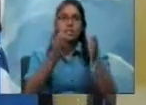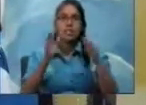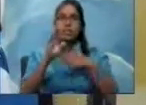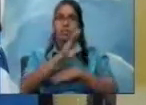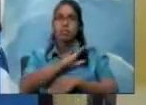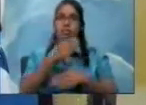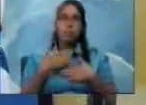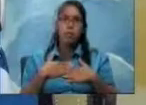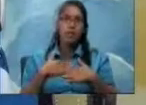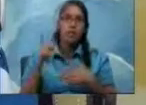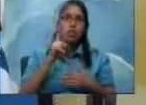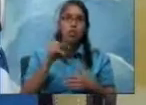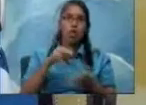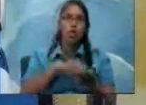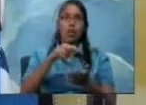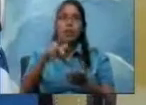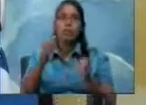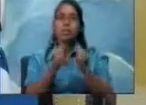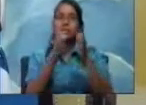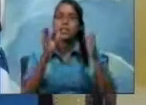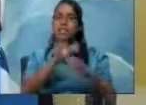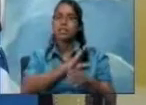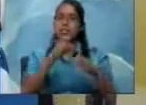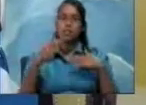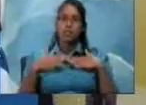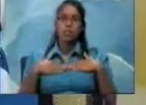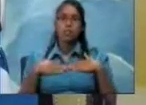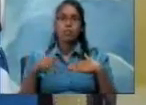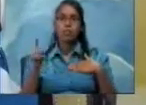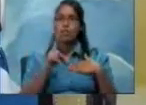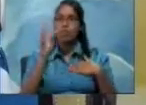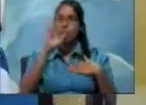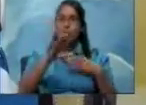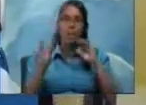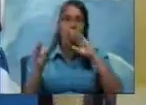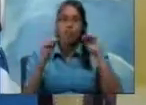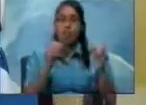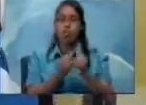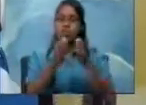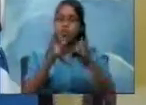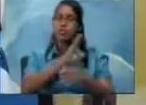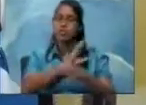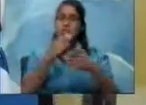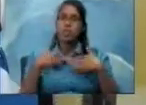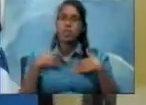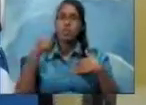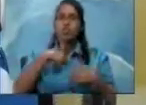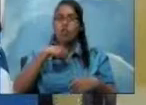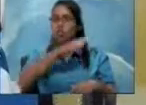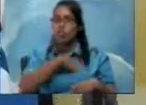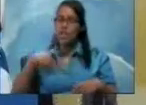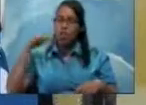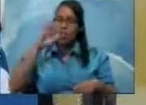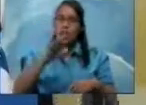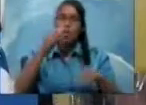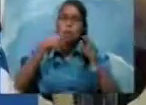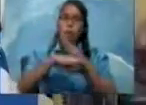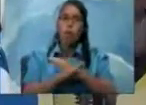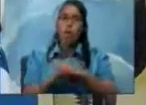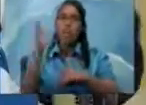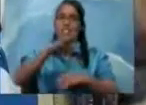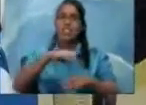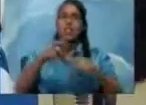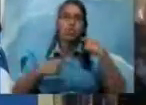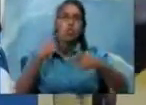salgan sin mí no caminen sin mí no anden hablando sin mí yo quiero estar yo le dije a ustedes voy a estar